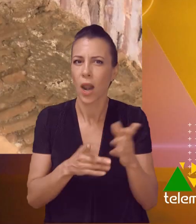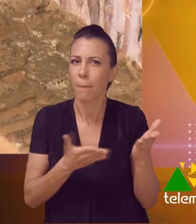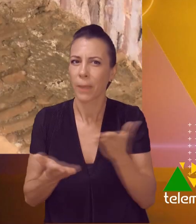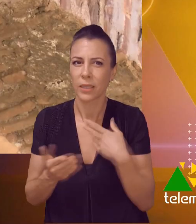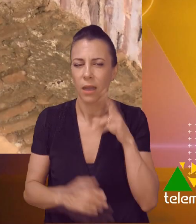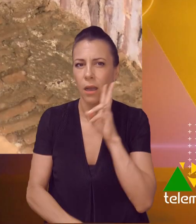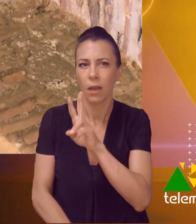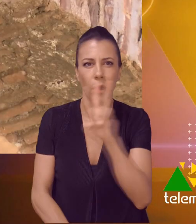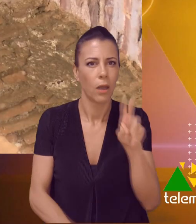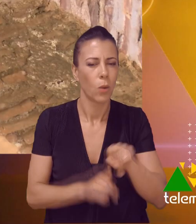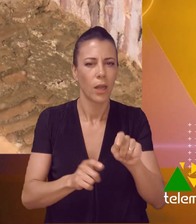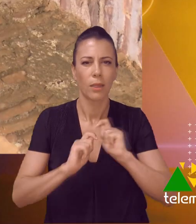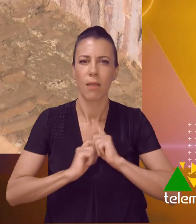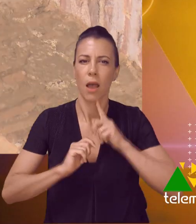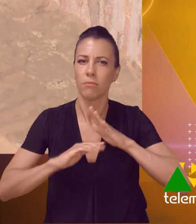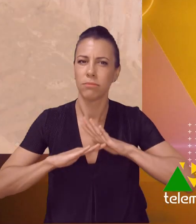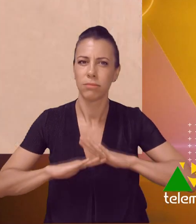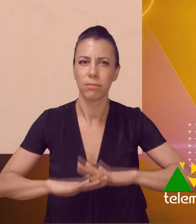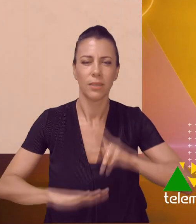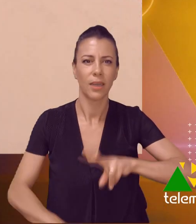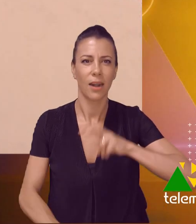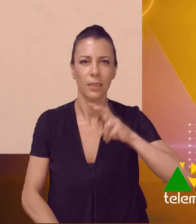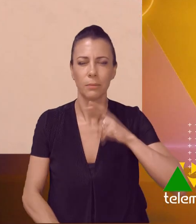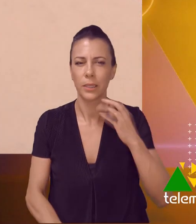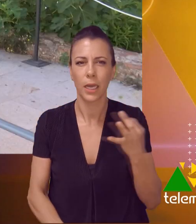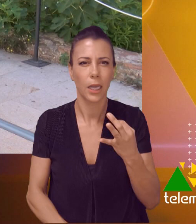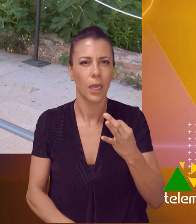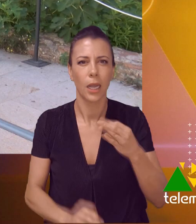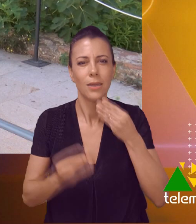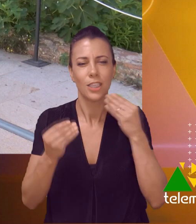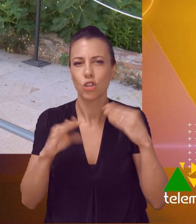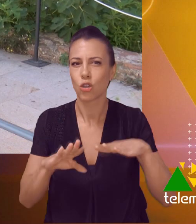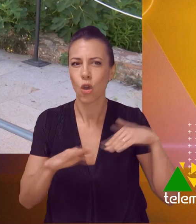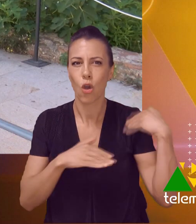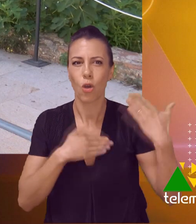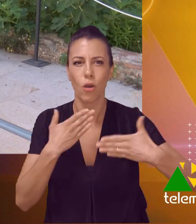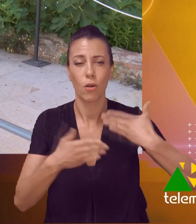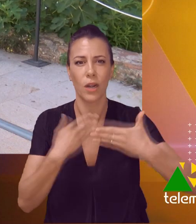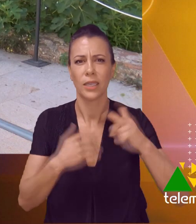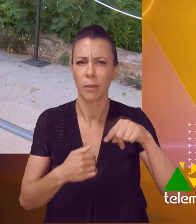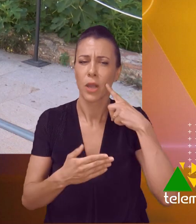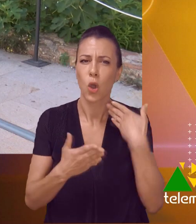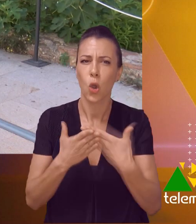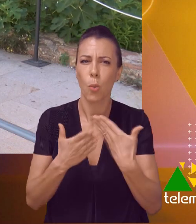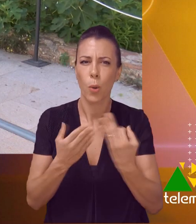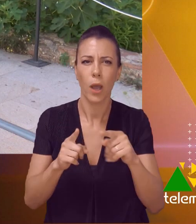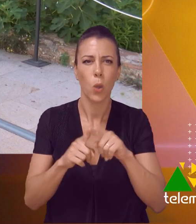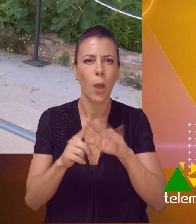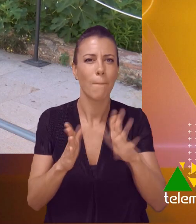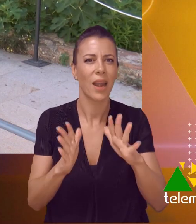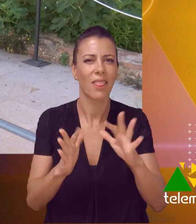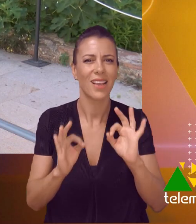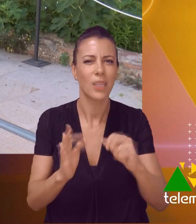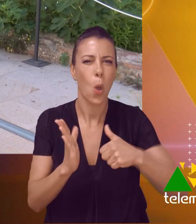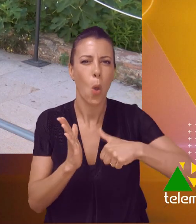aquí relajado, a estar tranquilo y respirar precisamente el paso de la historia, ¿no? Y comprobar esa huella del